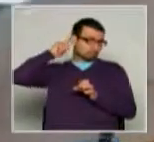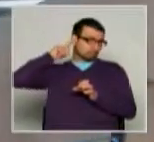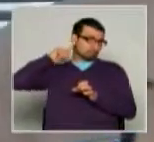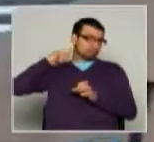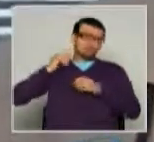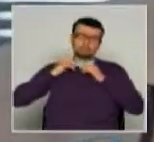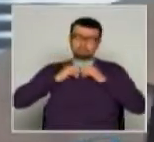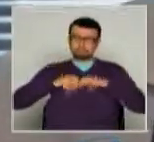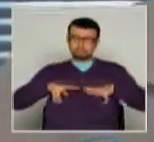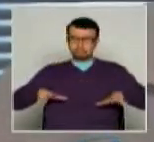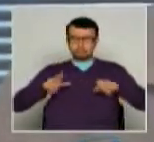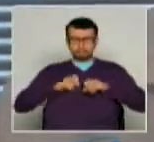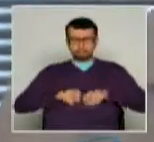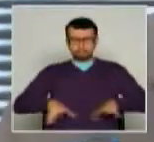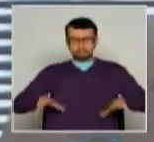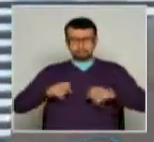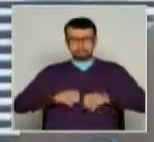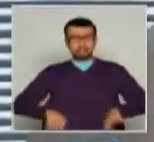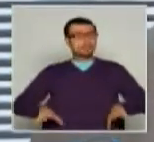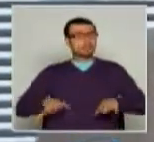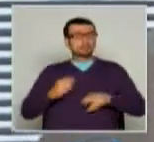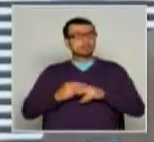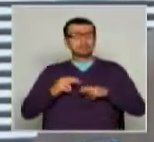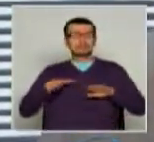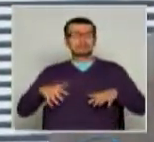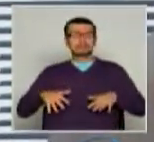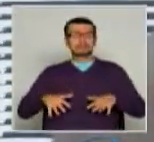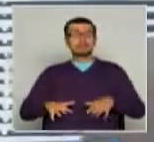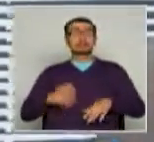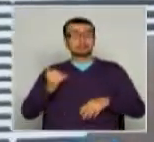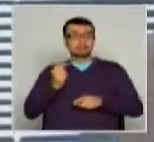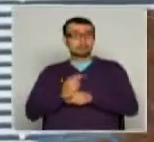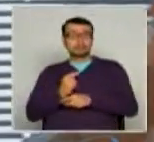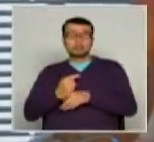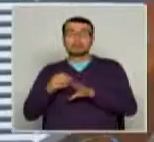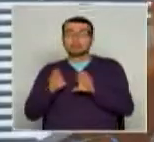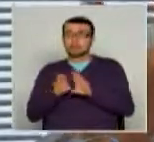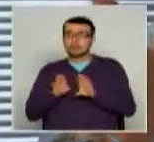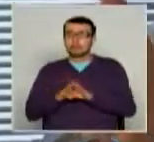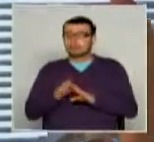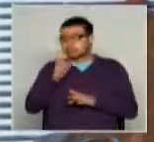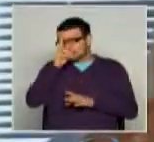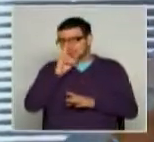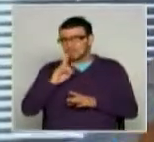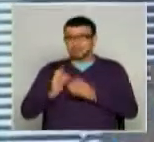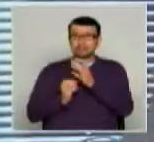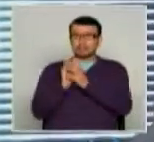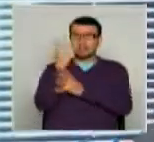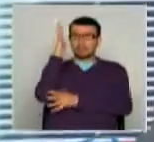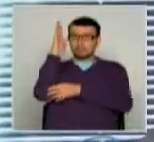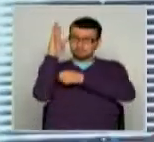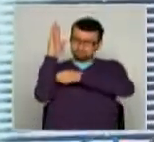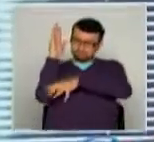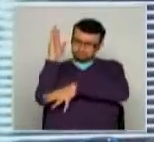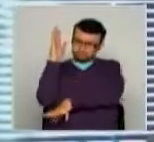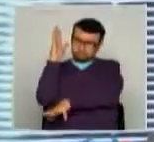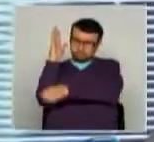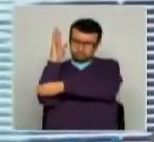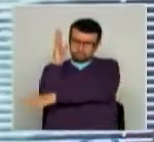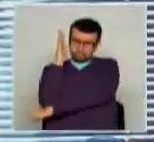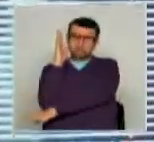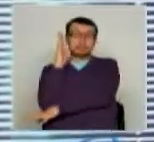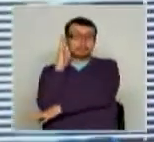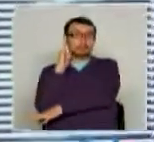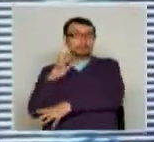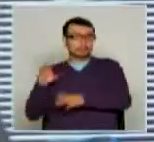de ramas que son los nervios. Es como las raíces de un árbol. Entonces se están